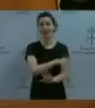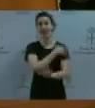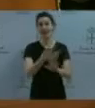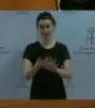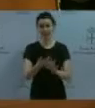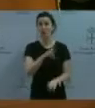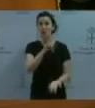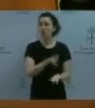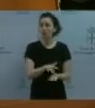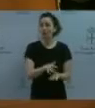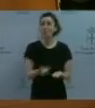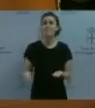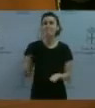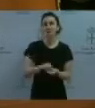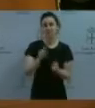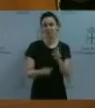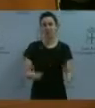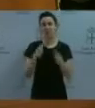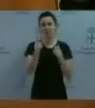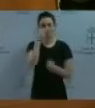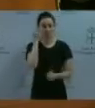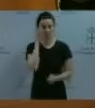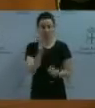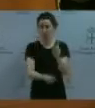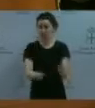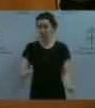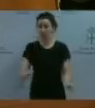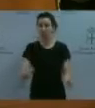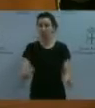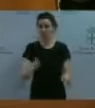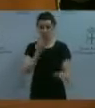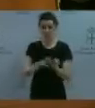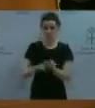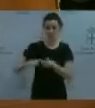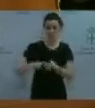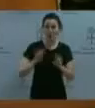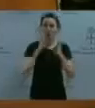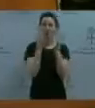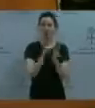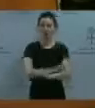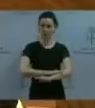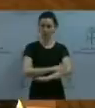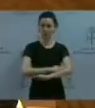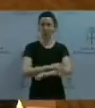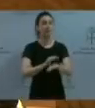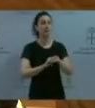diputados, las personas que formen parte del Consejo de Gobierno. Muy amable. Gracias.